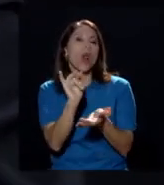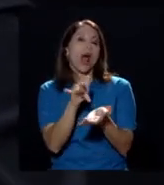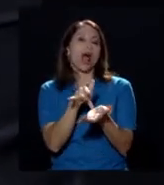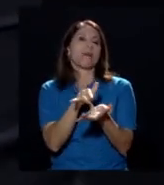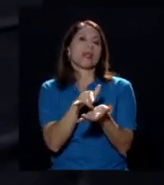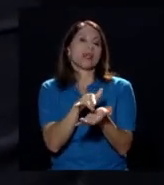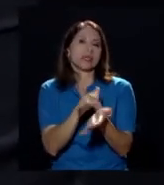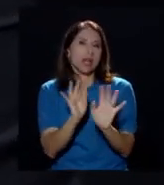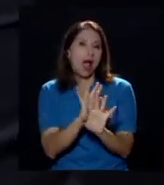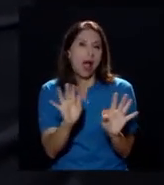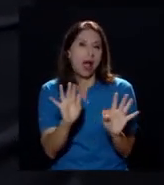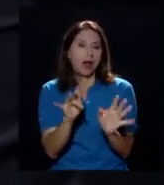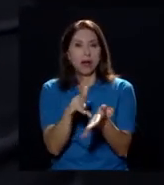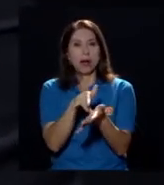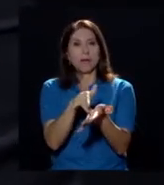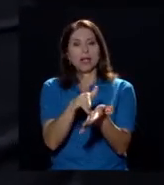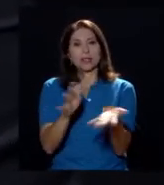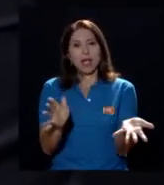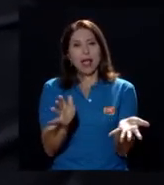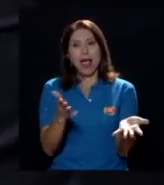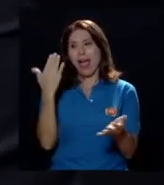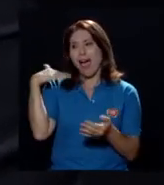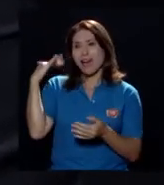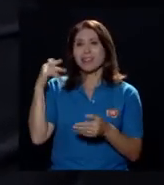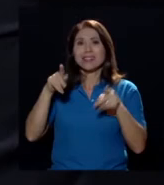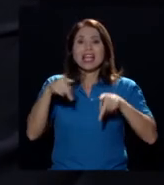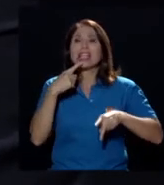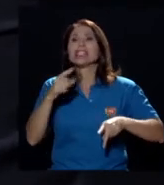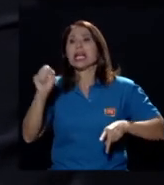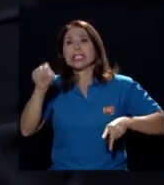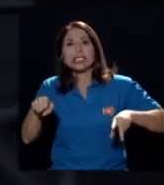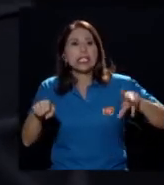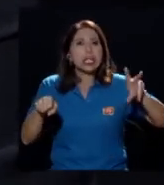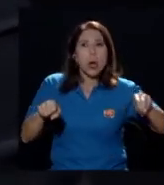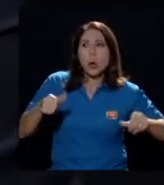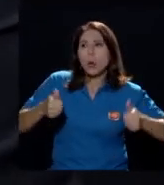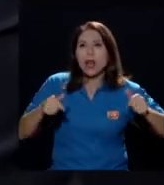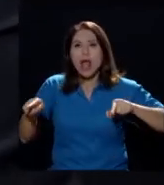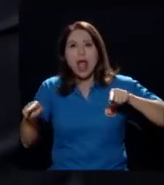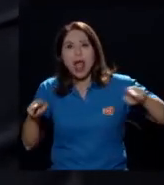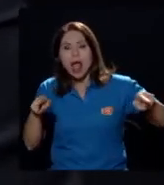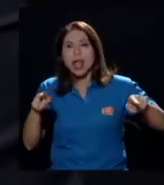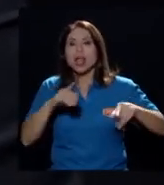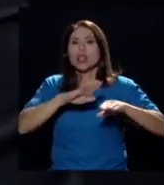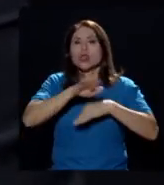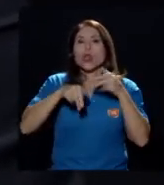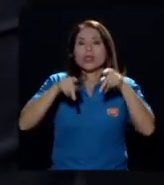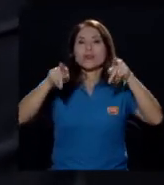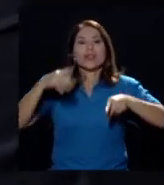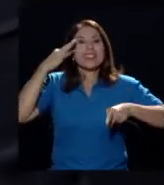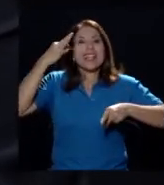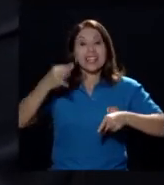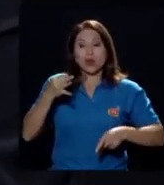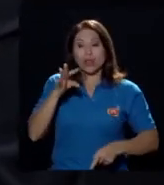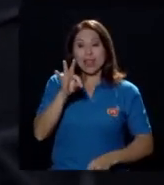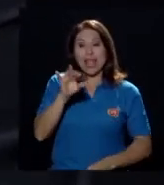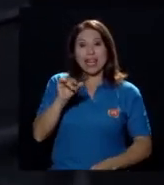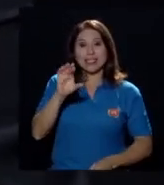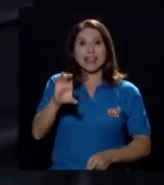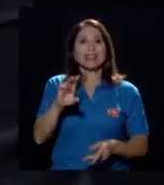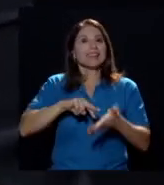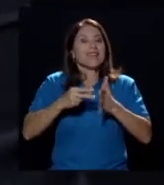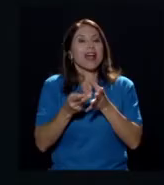sí y el no, algunos creyeron o hicieron creer otros que esto iba a resolver todos los problemas del país. Y no, lo que era, es una parte